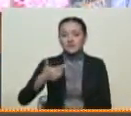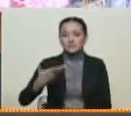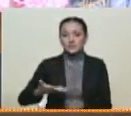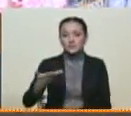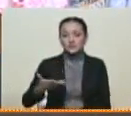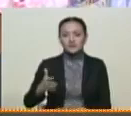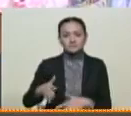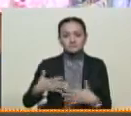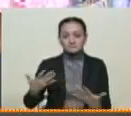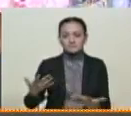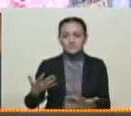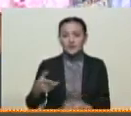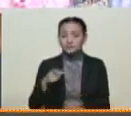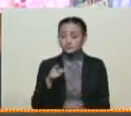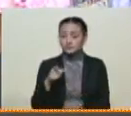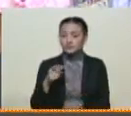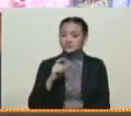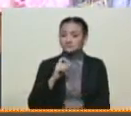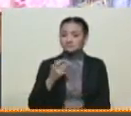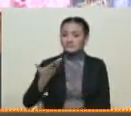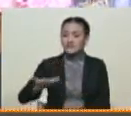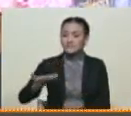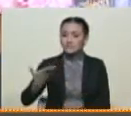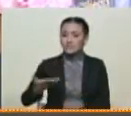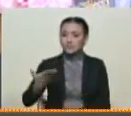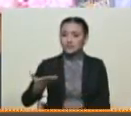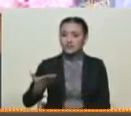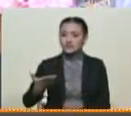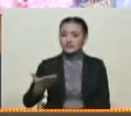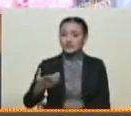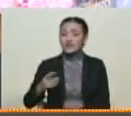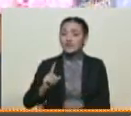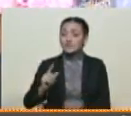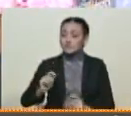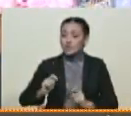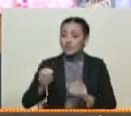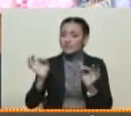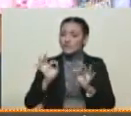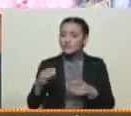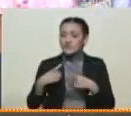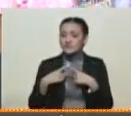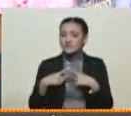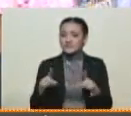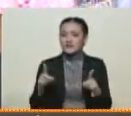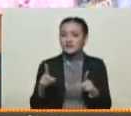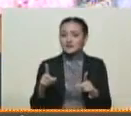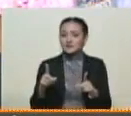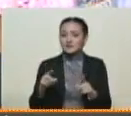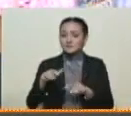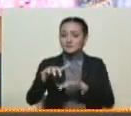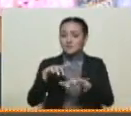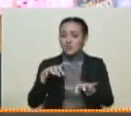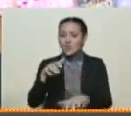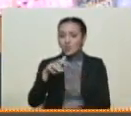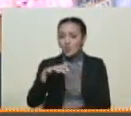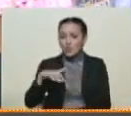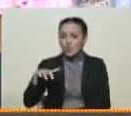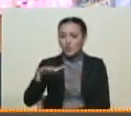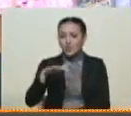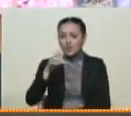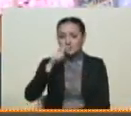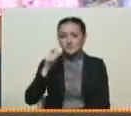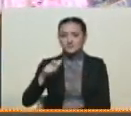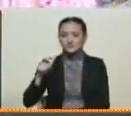Y ahí es donde ustedes juegan un papel clave. Nosotros tenemos que darle una alternativa distinta a nuestra población, a nuestra juventud. Una